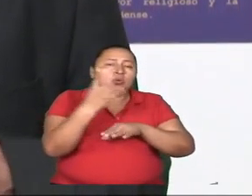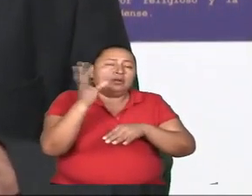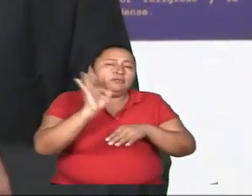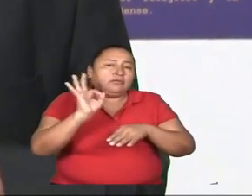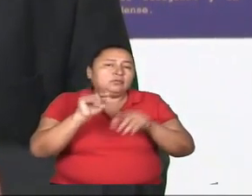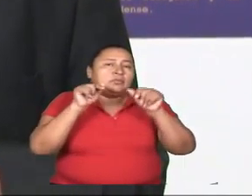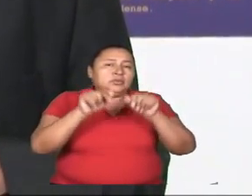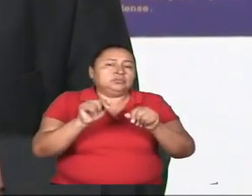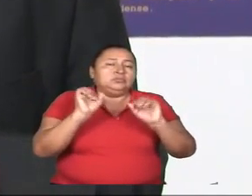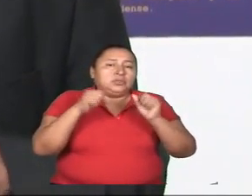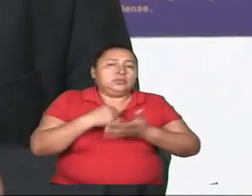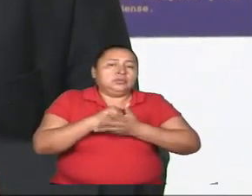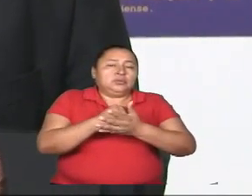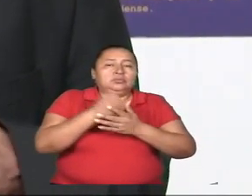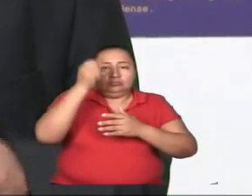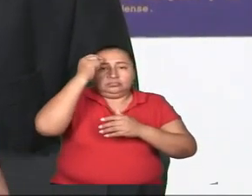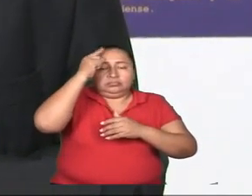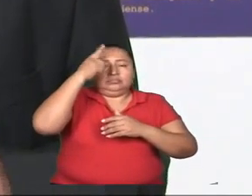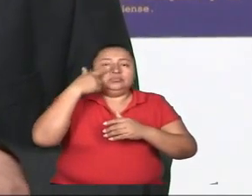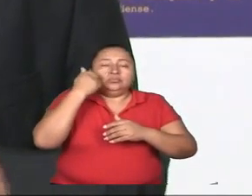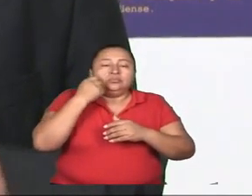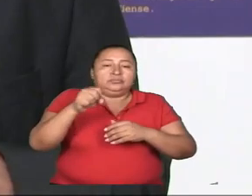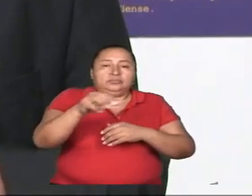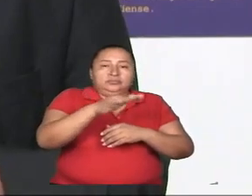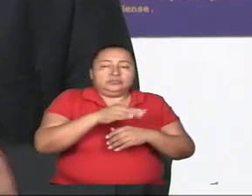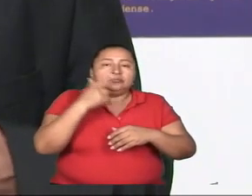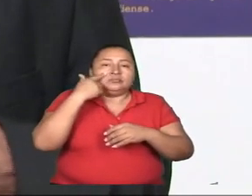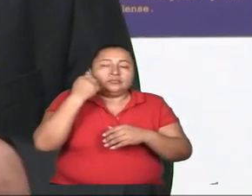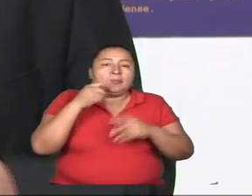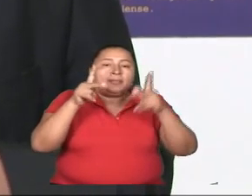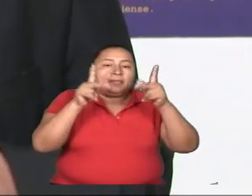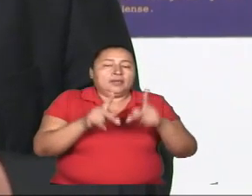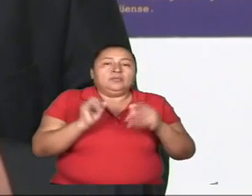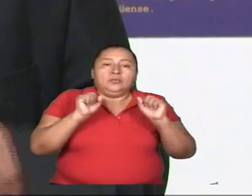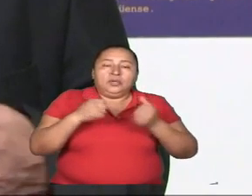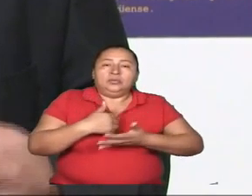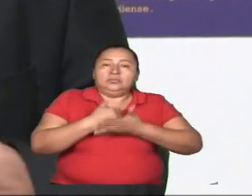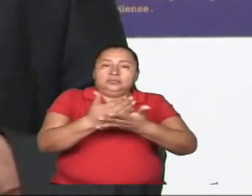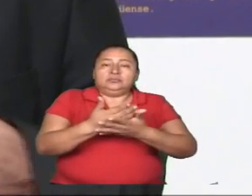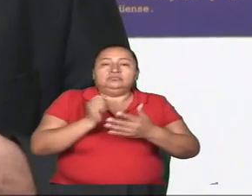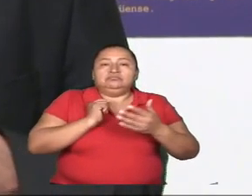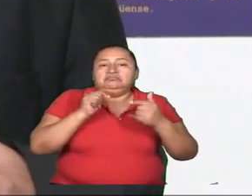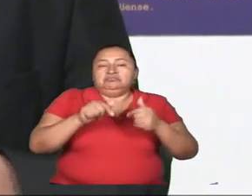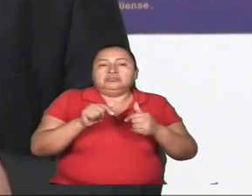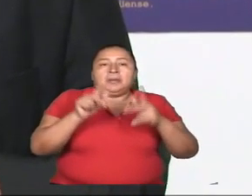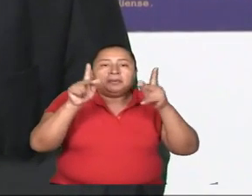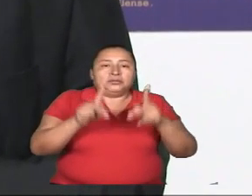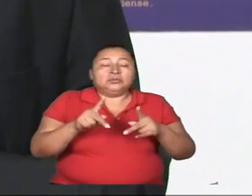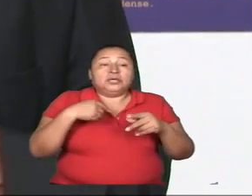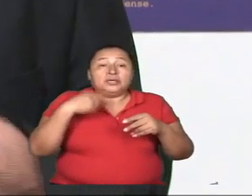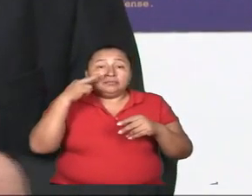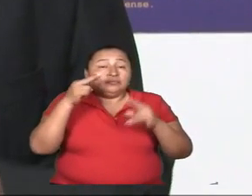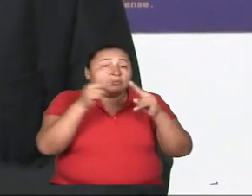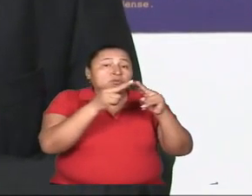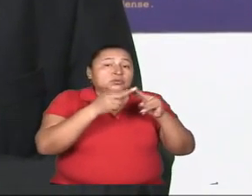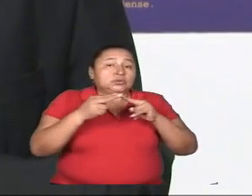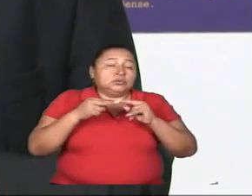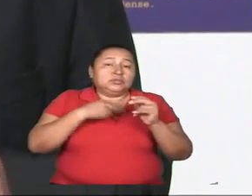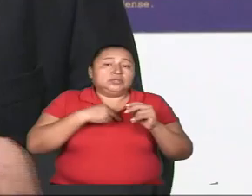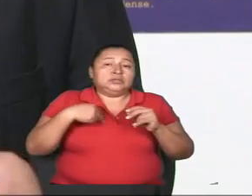permita el conocimiento de la sociedad, el conocimiento de la gente, que permita que la gente que está vinculada al